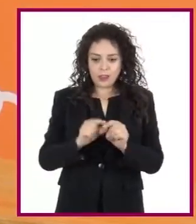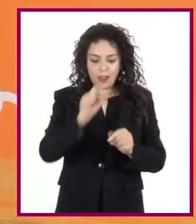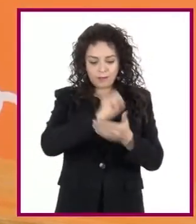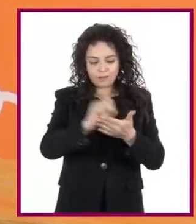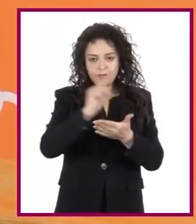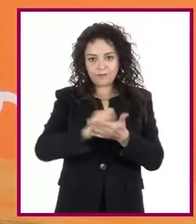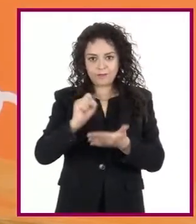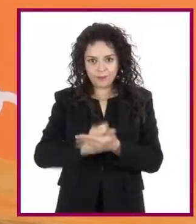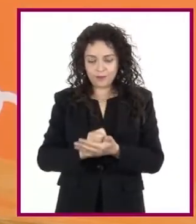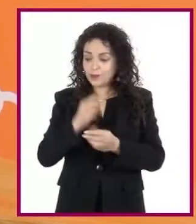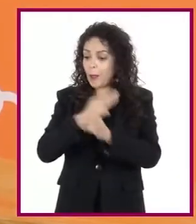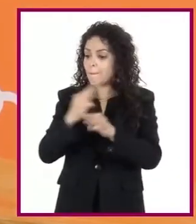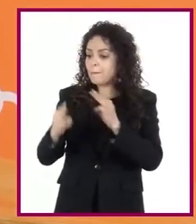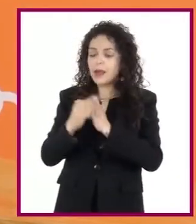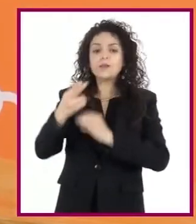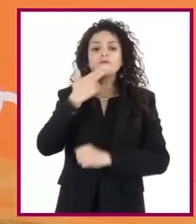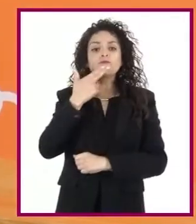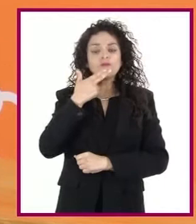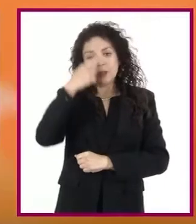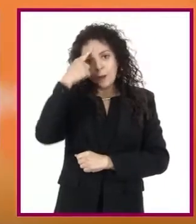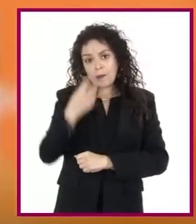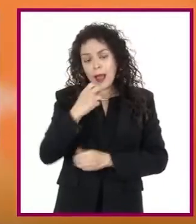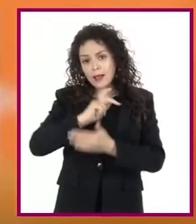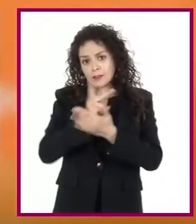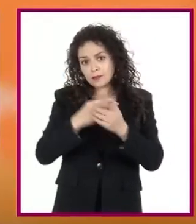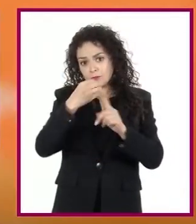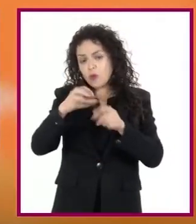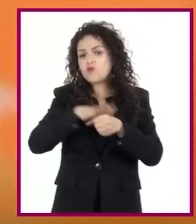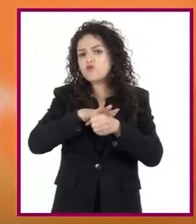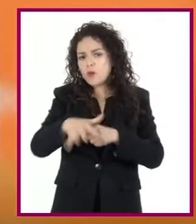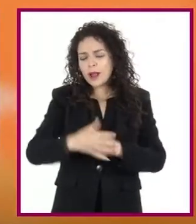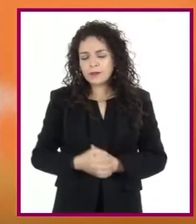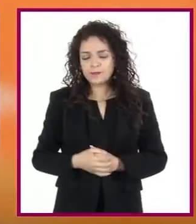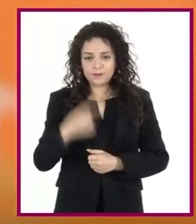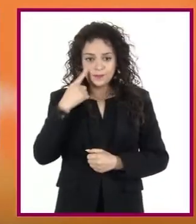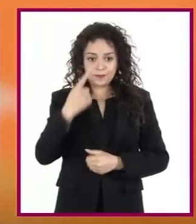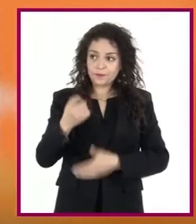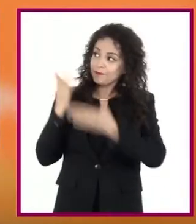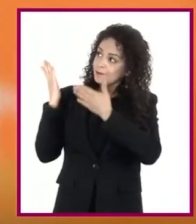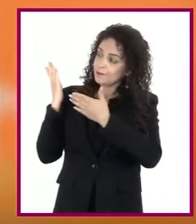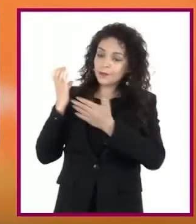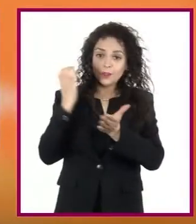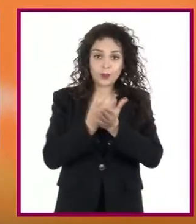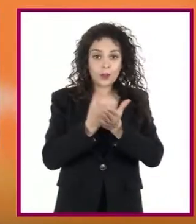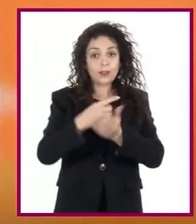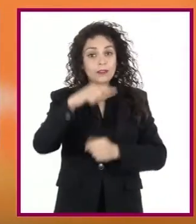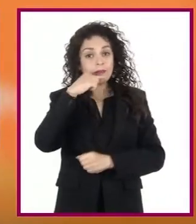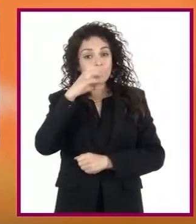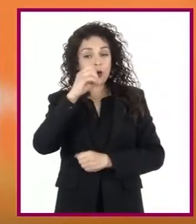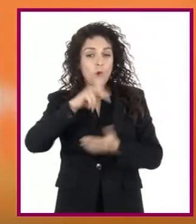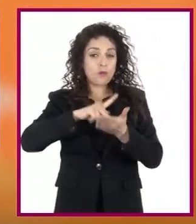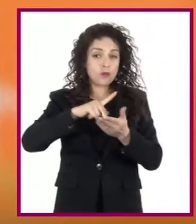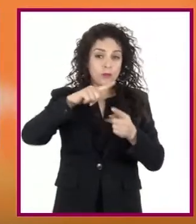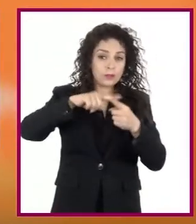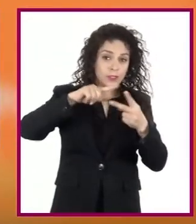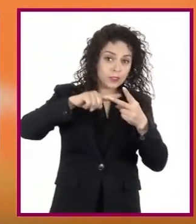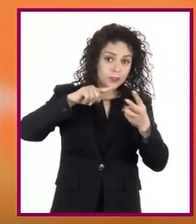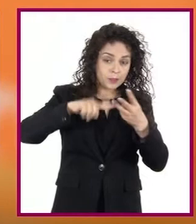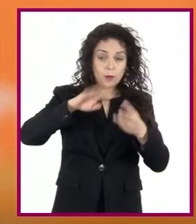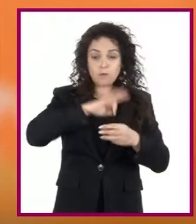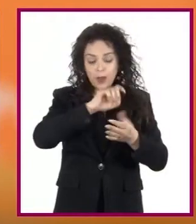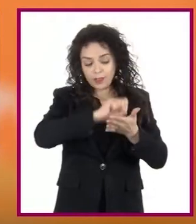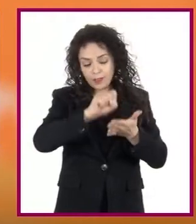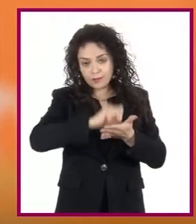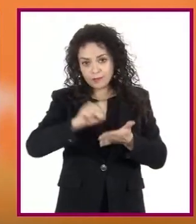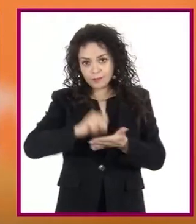Los materiales que van a necesitar para esta sesión son cuaderno, lápiz o bolígrafo para que puedan tomar notas. También les